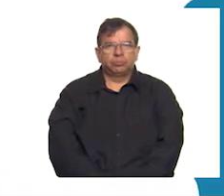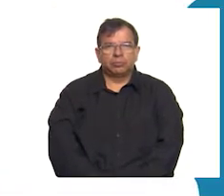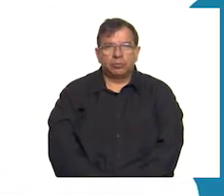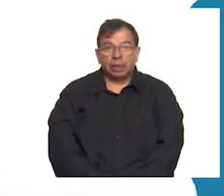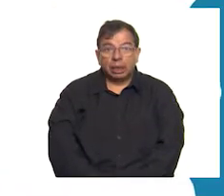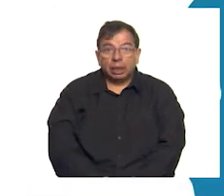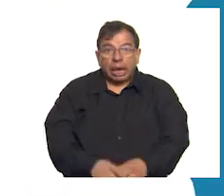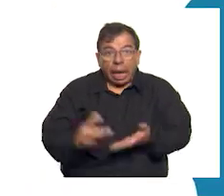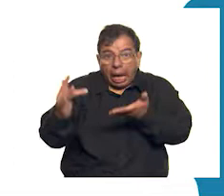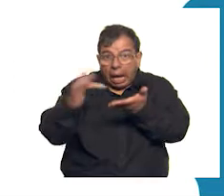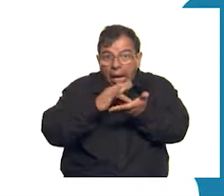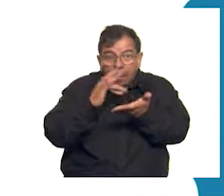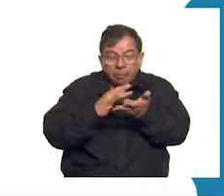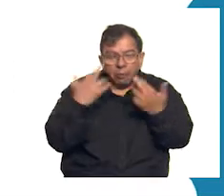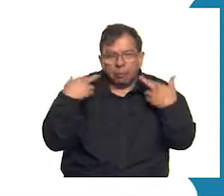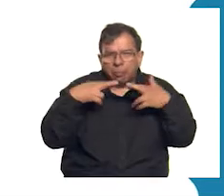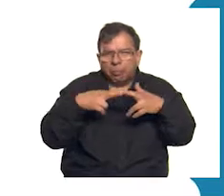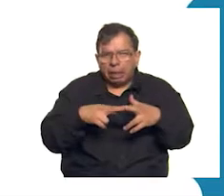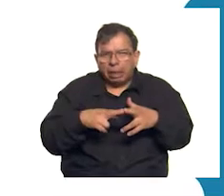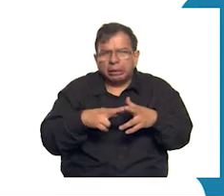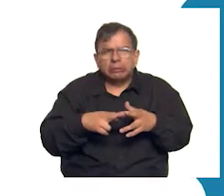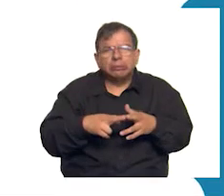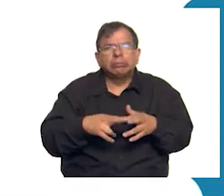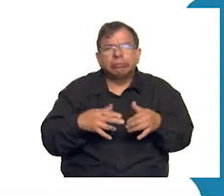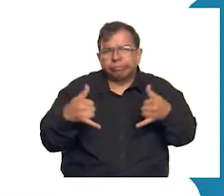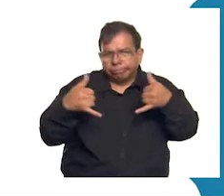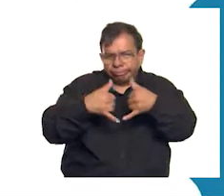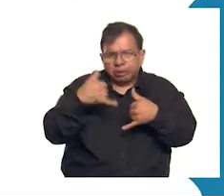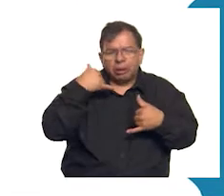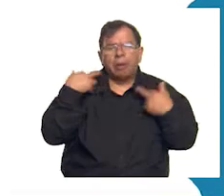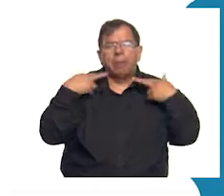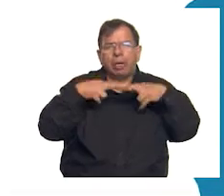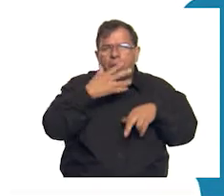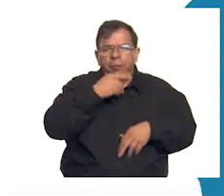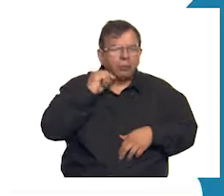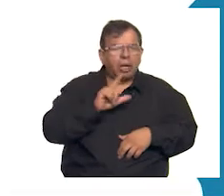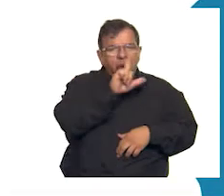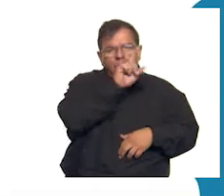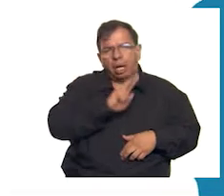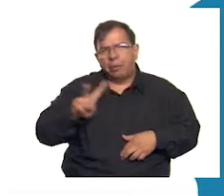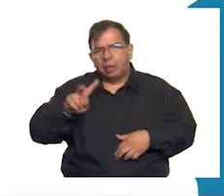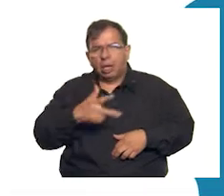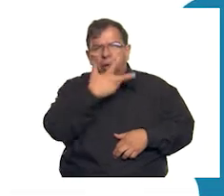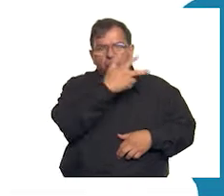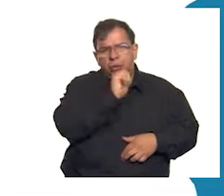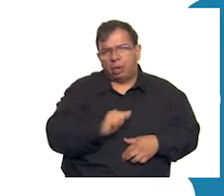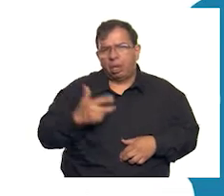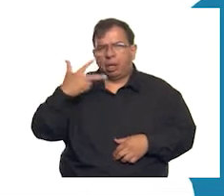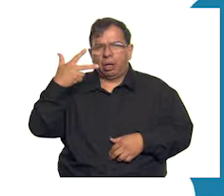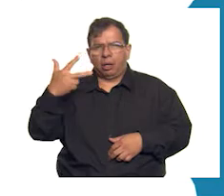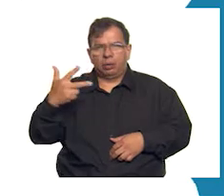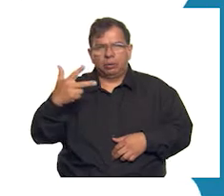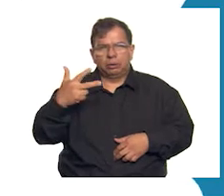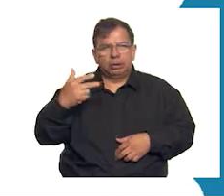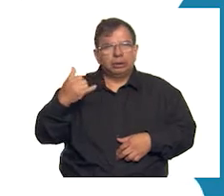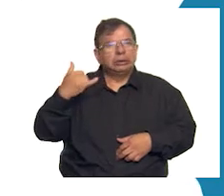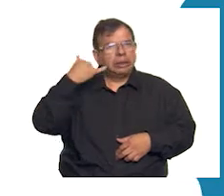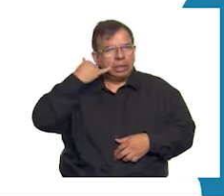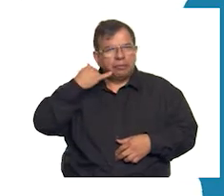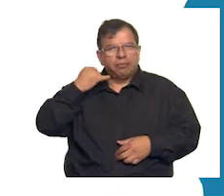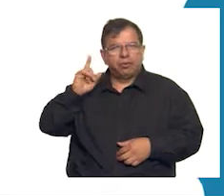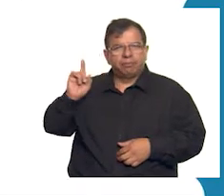Para solicitar apoyo pedagógico, comunícate con maestras y maestros de lunes a viernes de 8 a 20 horas al